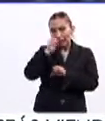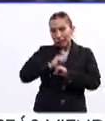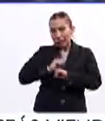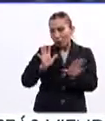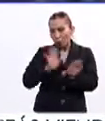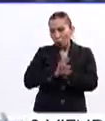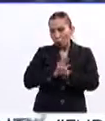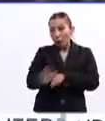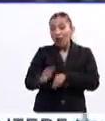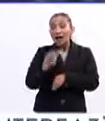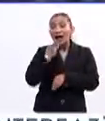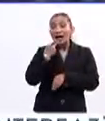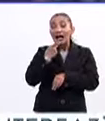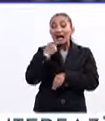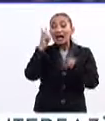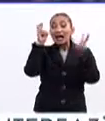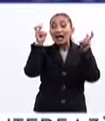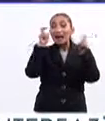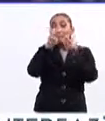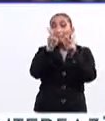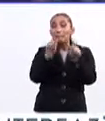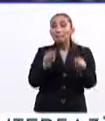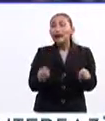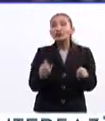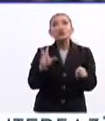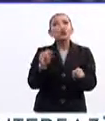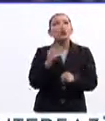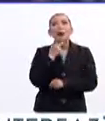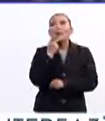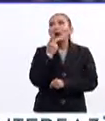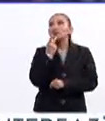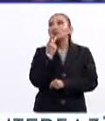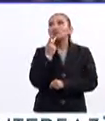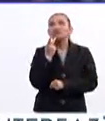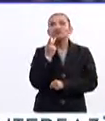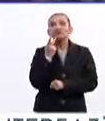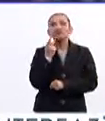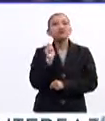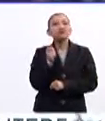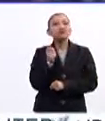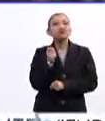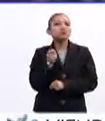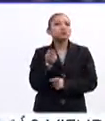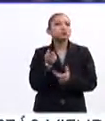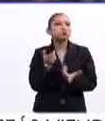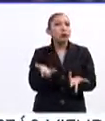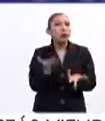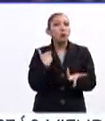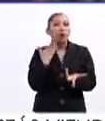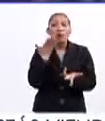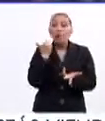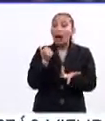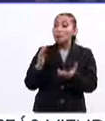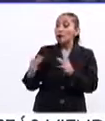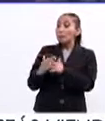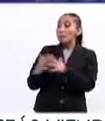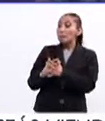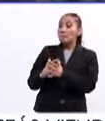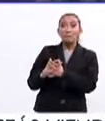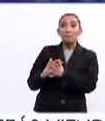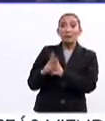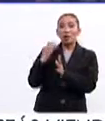es que cuando hablamos de paz, no hablamos solamente de ausencia de conflictos